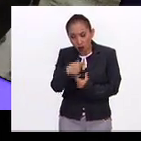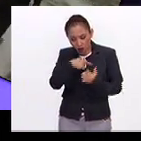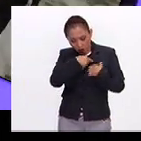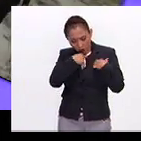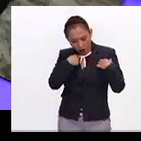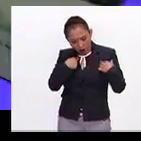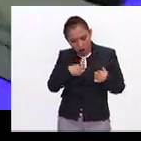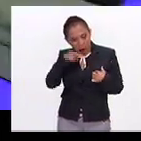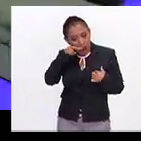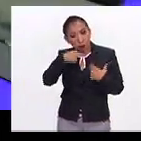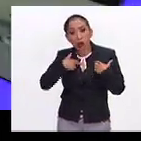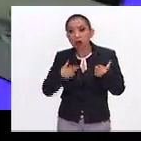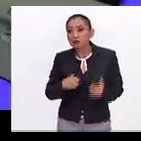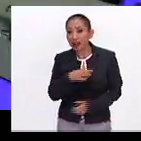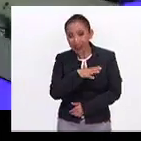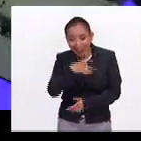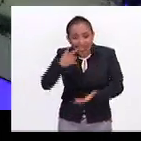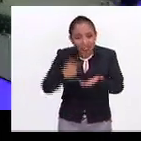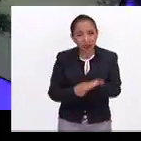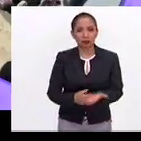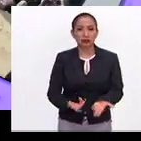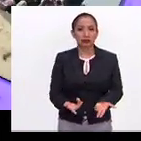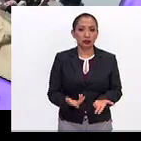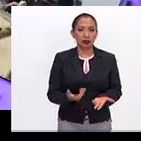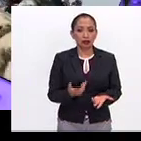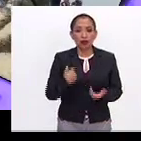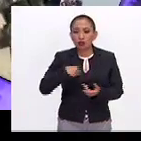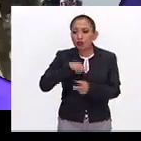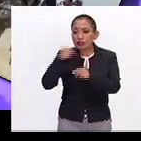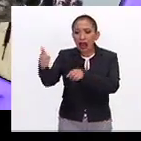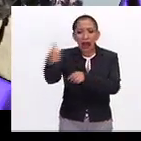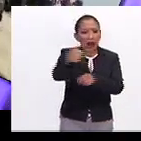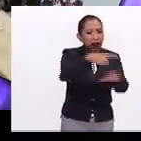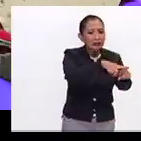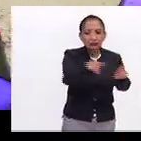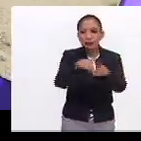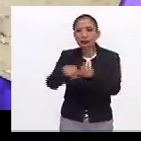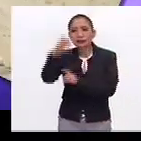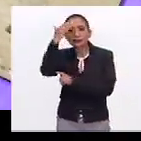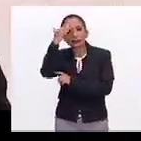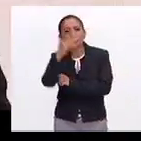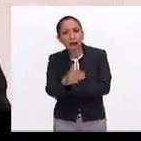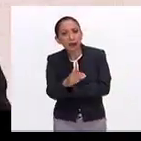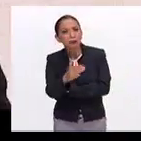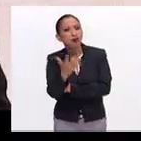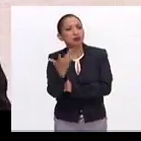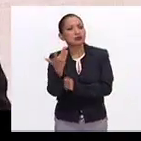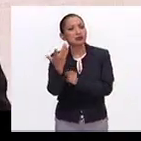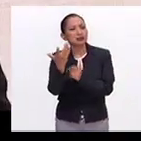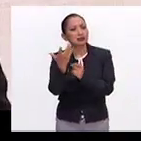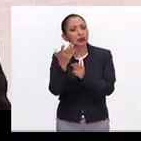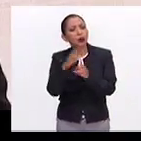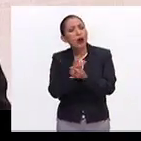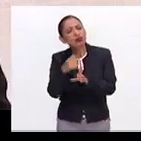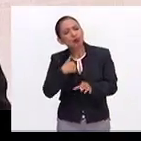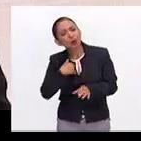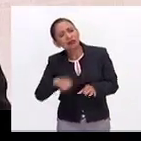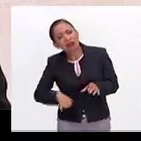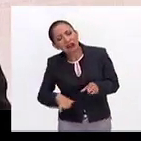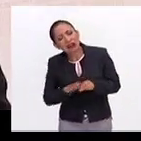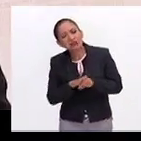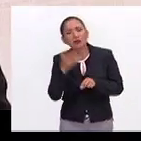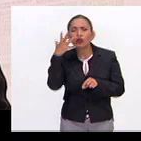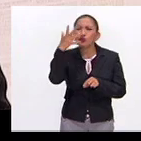corazón somos humanos, somos diferentes y sabemos lo que nos importa, cómo pensar